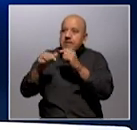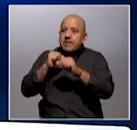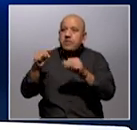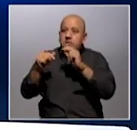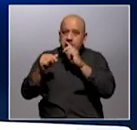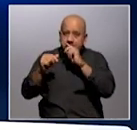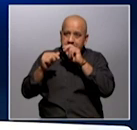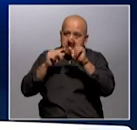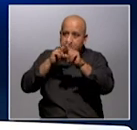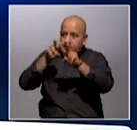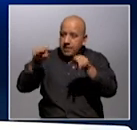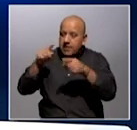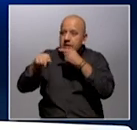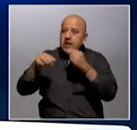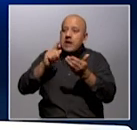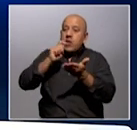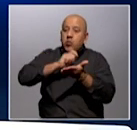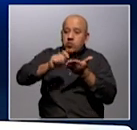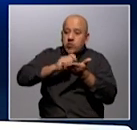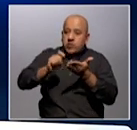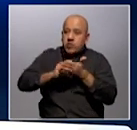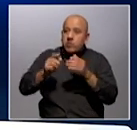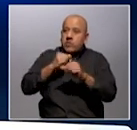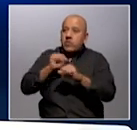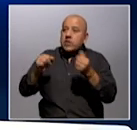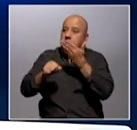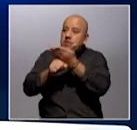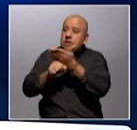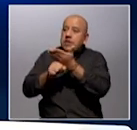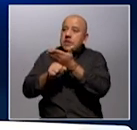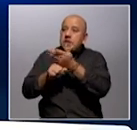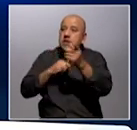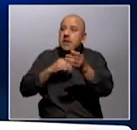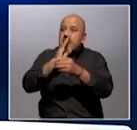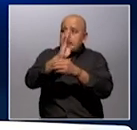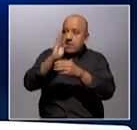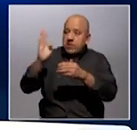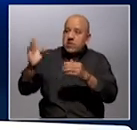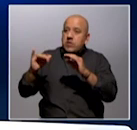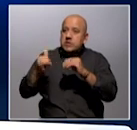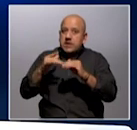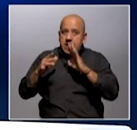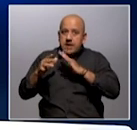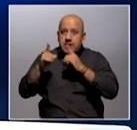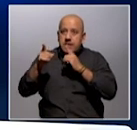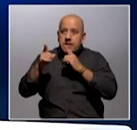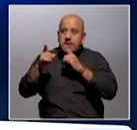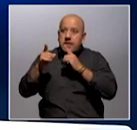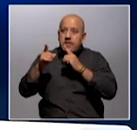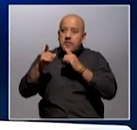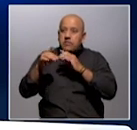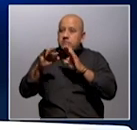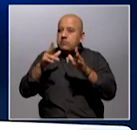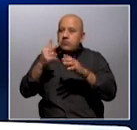estas librerías más de autor digamos que uno puede pedir que el libro ya está el de fondo de cultura llegaron